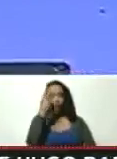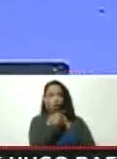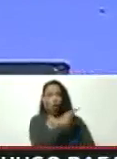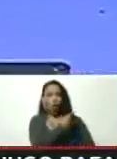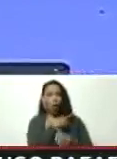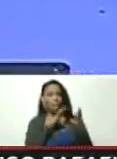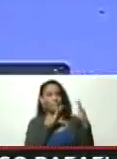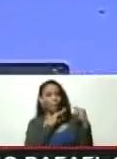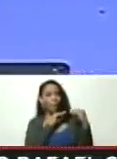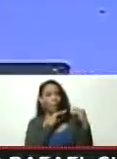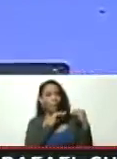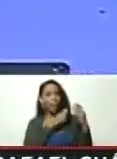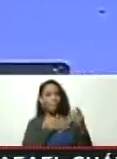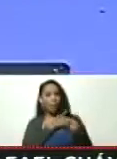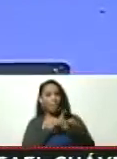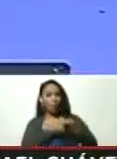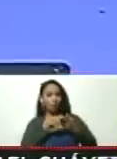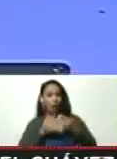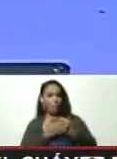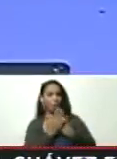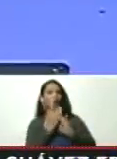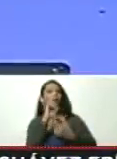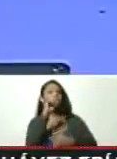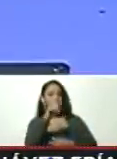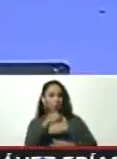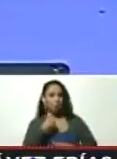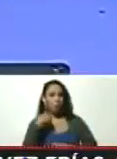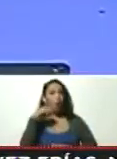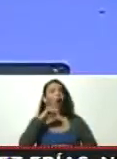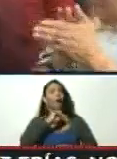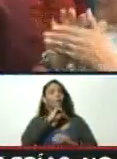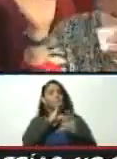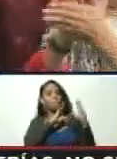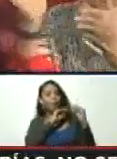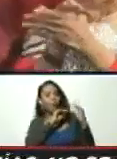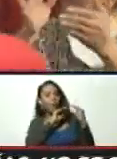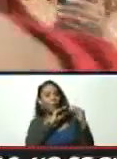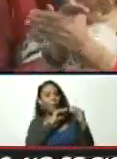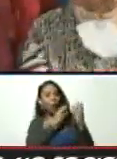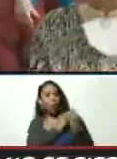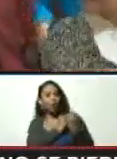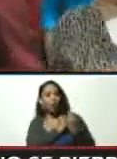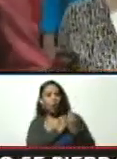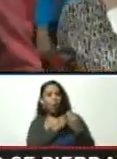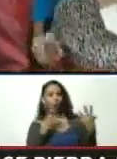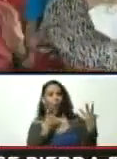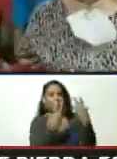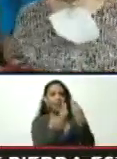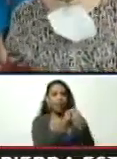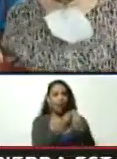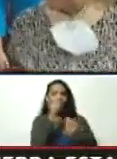y con Silvia en la madrugada también, con todos los compañeros y compañeras.